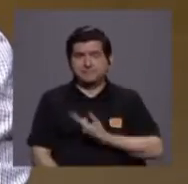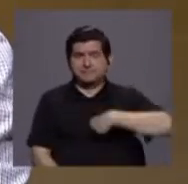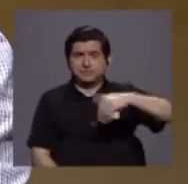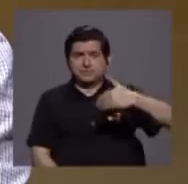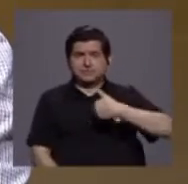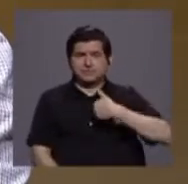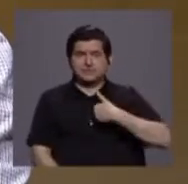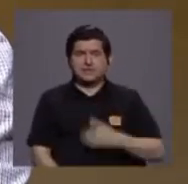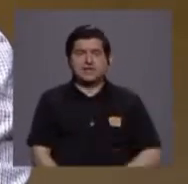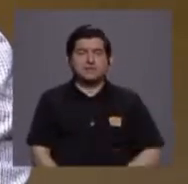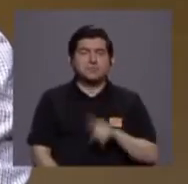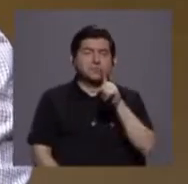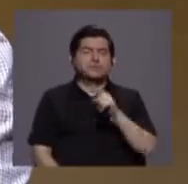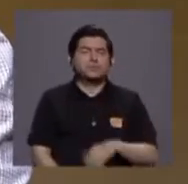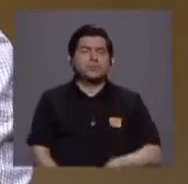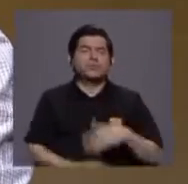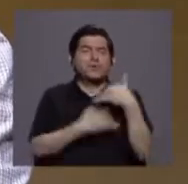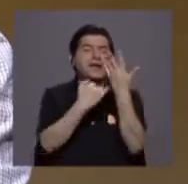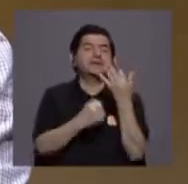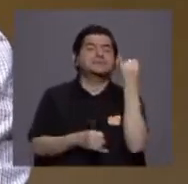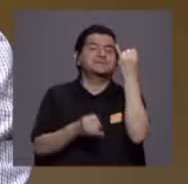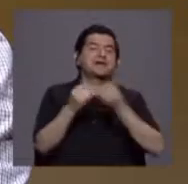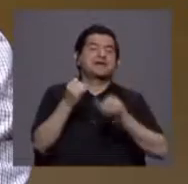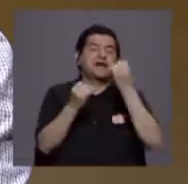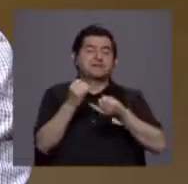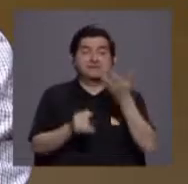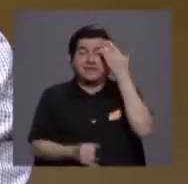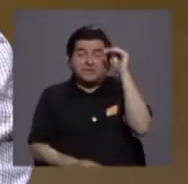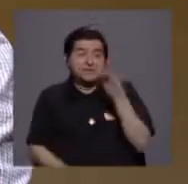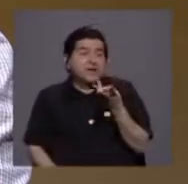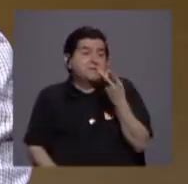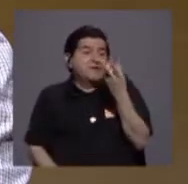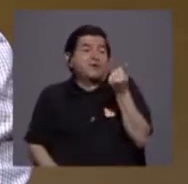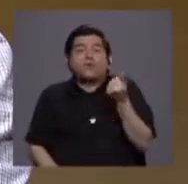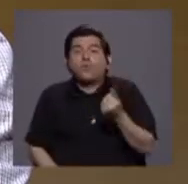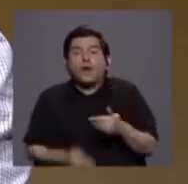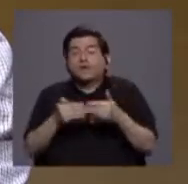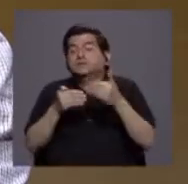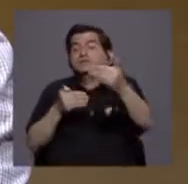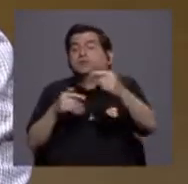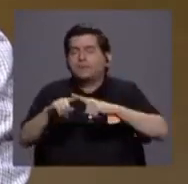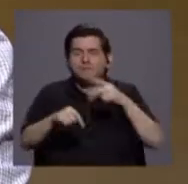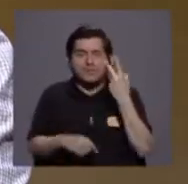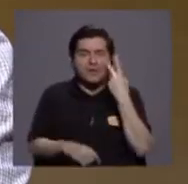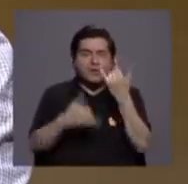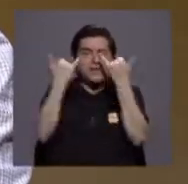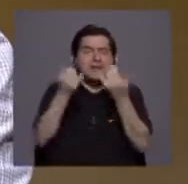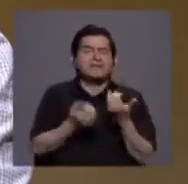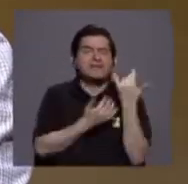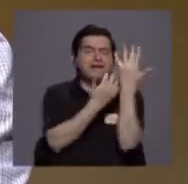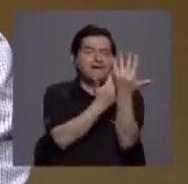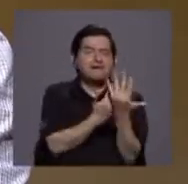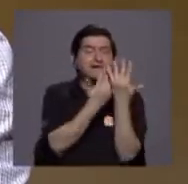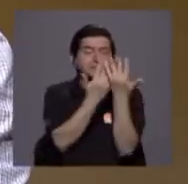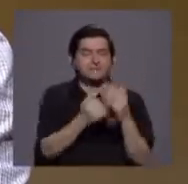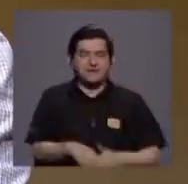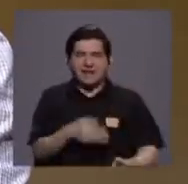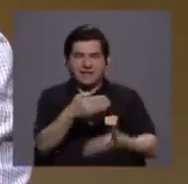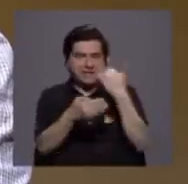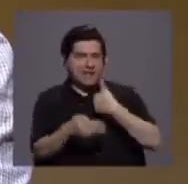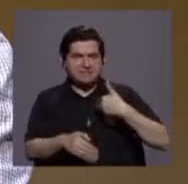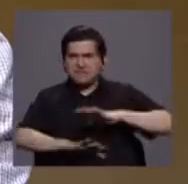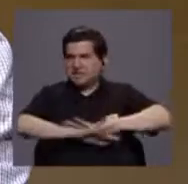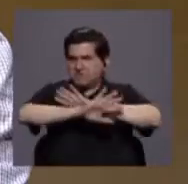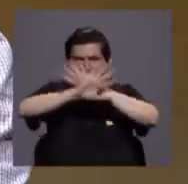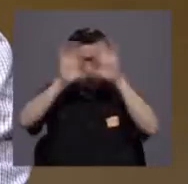se ve la luz al final del túnel. No sabemos qué tan largo es el túnel, pero por lo menos vemos la luz. Antes no teníamos